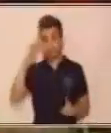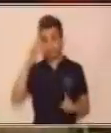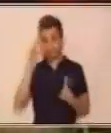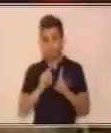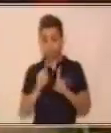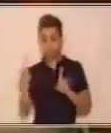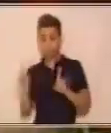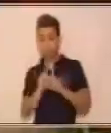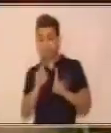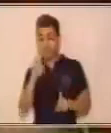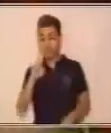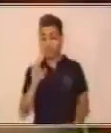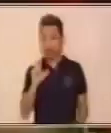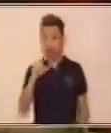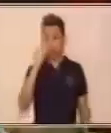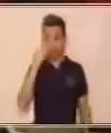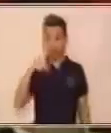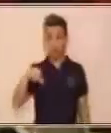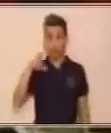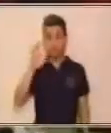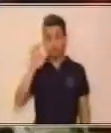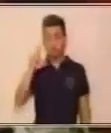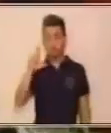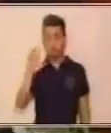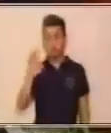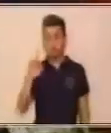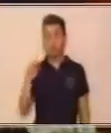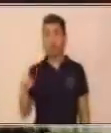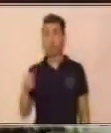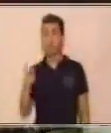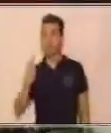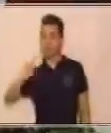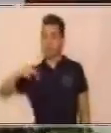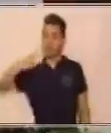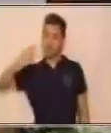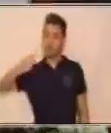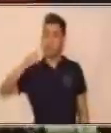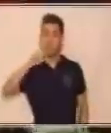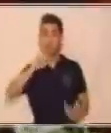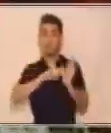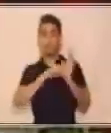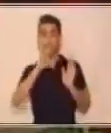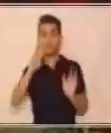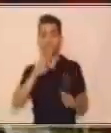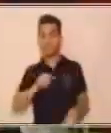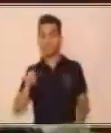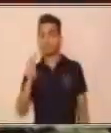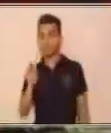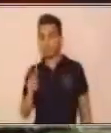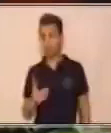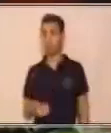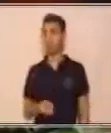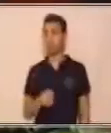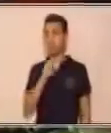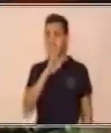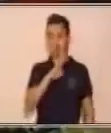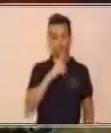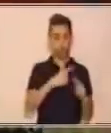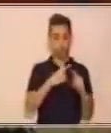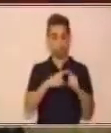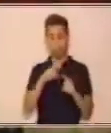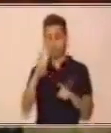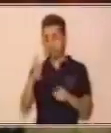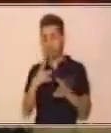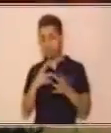escribir al recíproco de menos 2/3 que es menos 3/2. 4 por 3 es